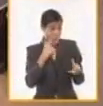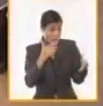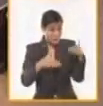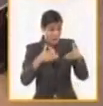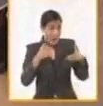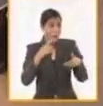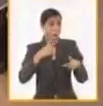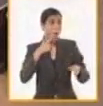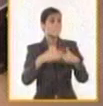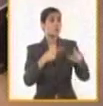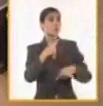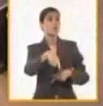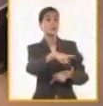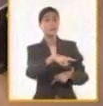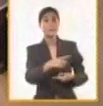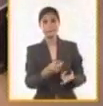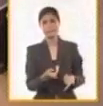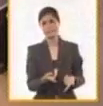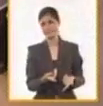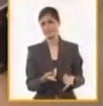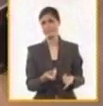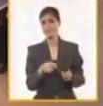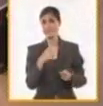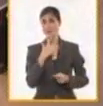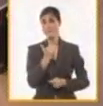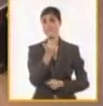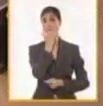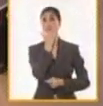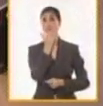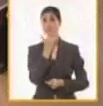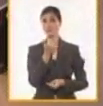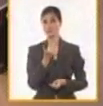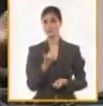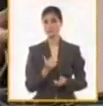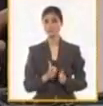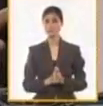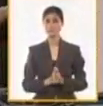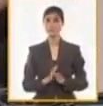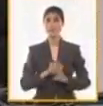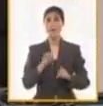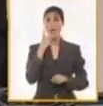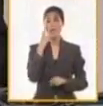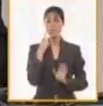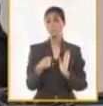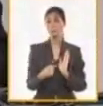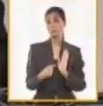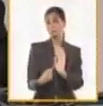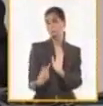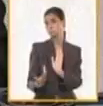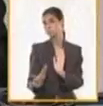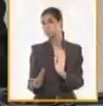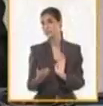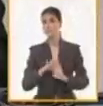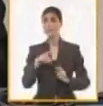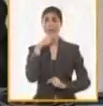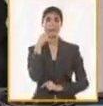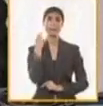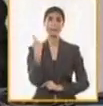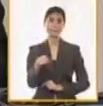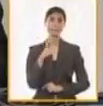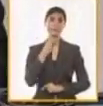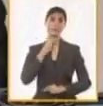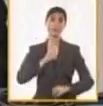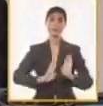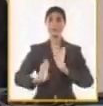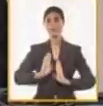estaban celebrando. Claro, torpedeando, exacto, demuestra que, bueno, Rusia respondió porque